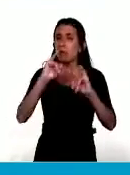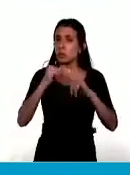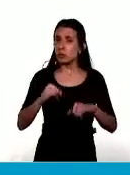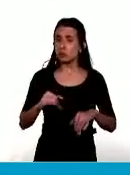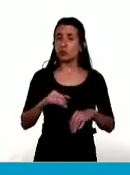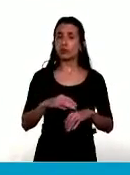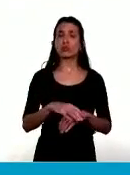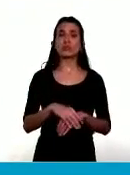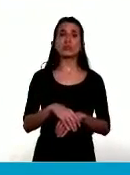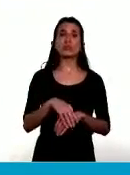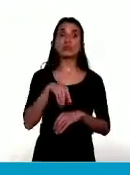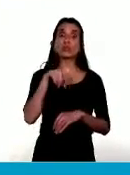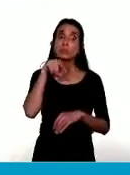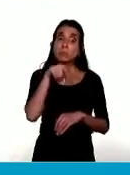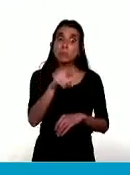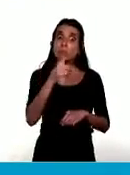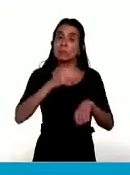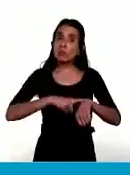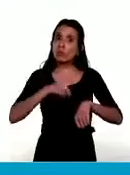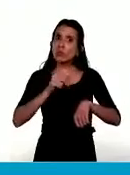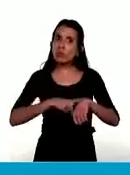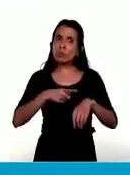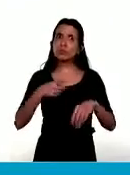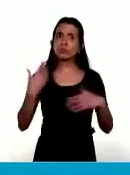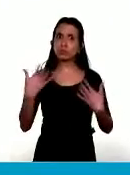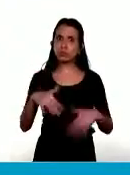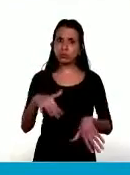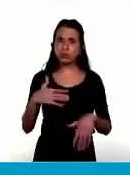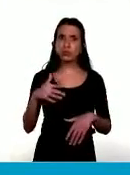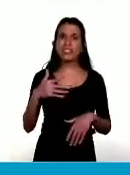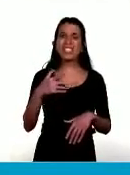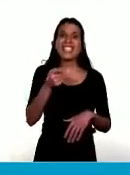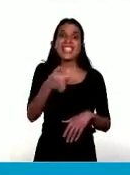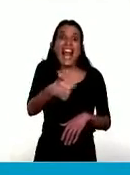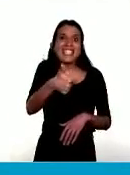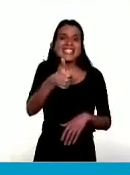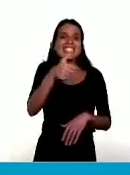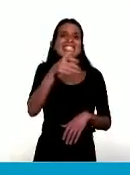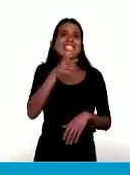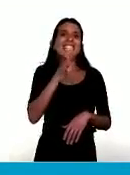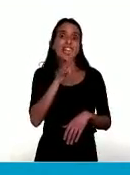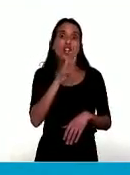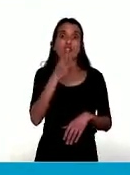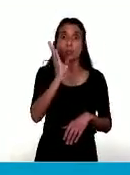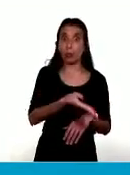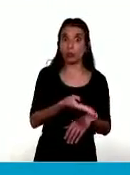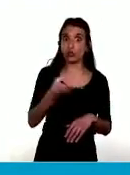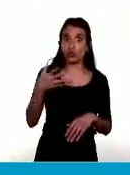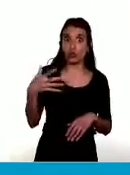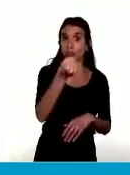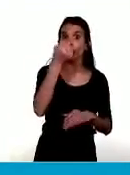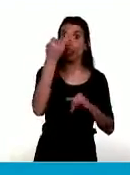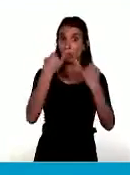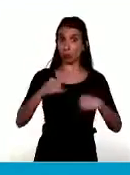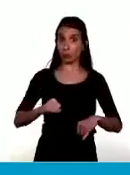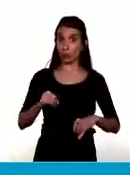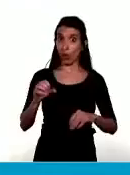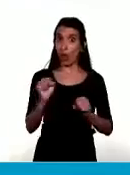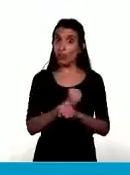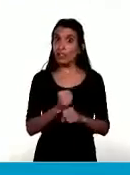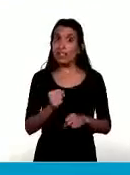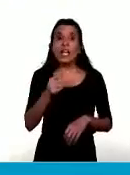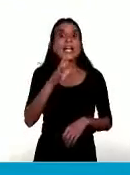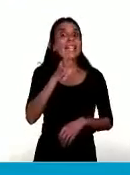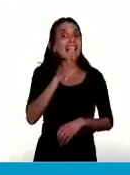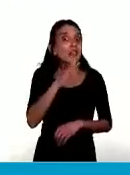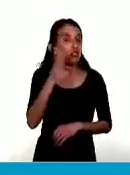ese endeudamiento representaba un 14% del presupuesto que había solicitado el ex gobernador Scioli.